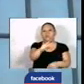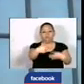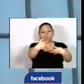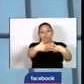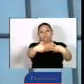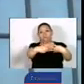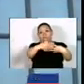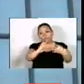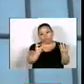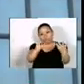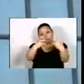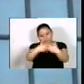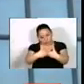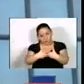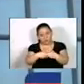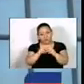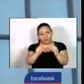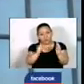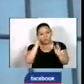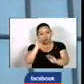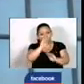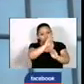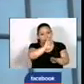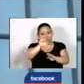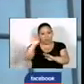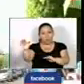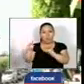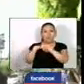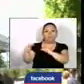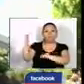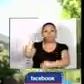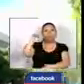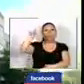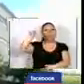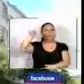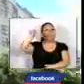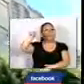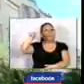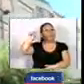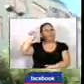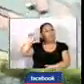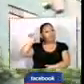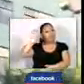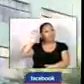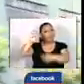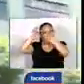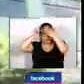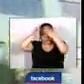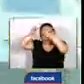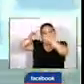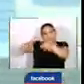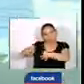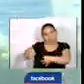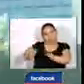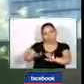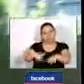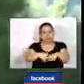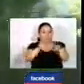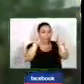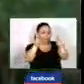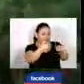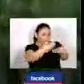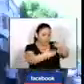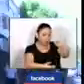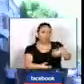procedimiento legal sin respetar la autoridad del tribunal supremo electoral ni sus decisiones sobre recursos